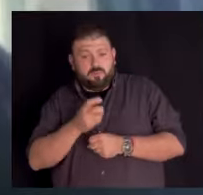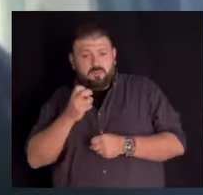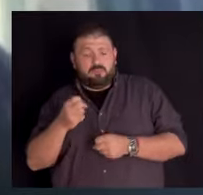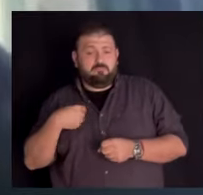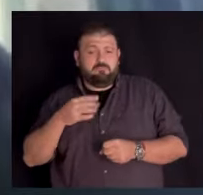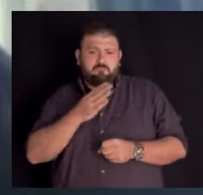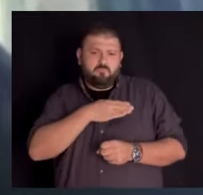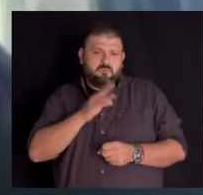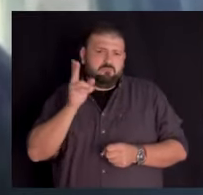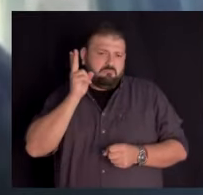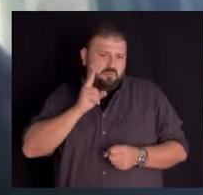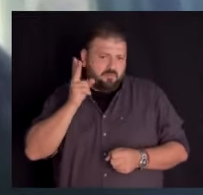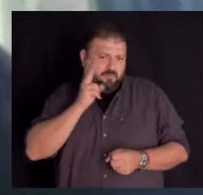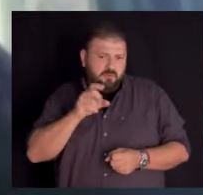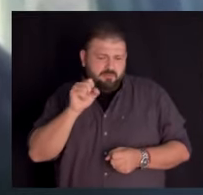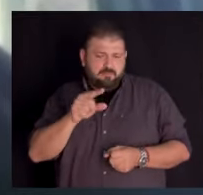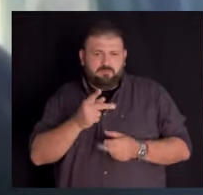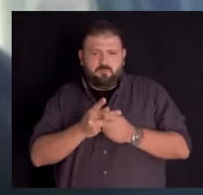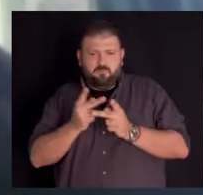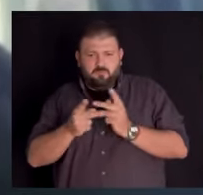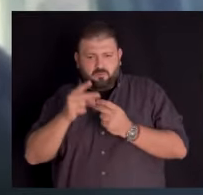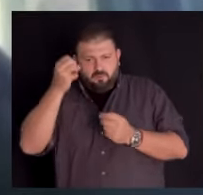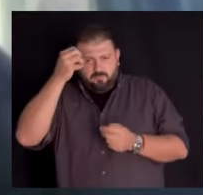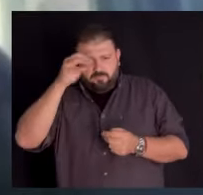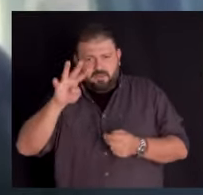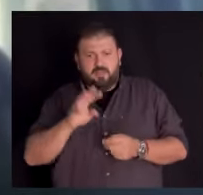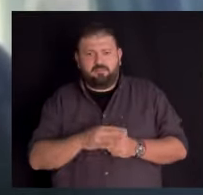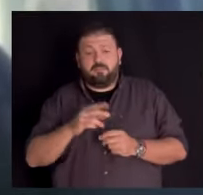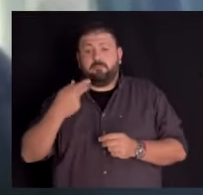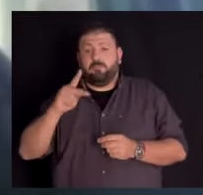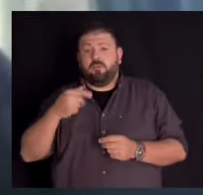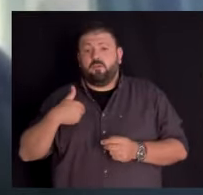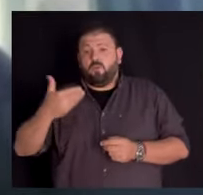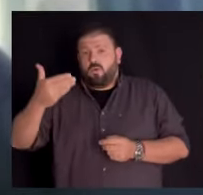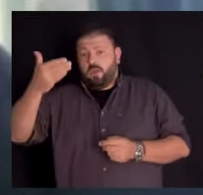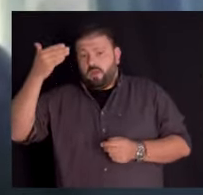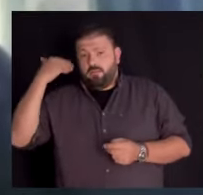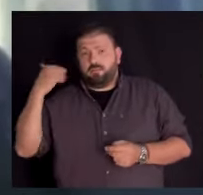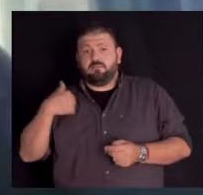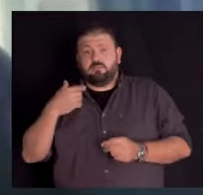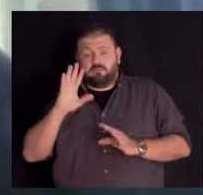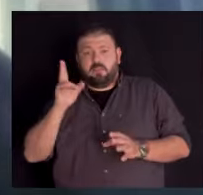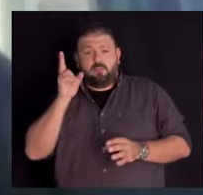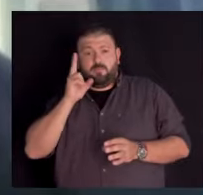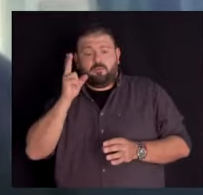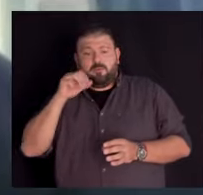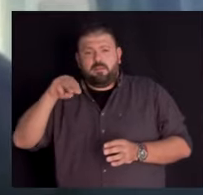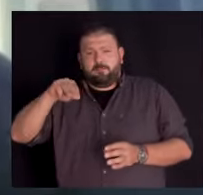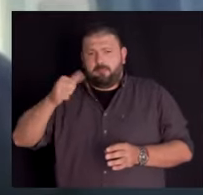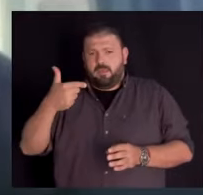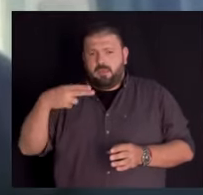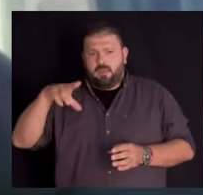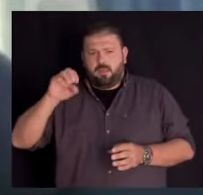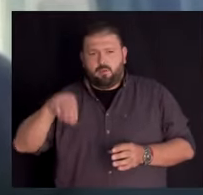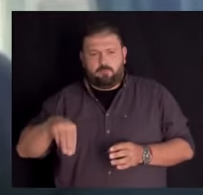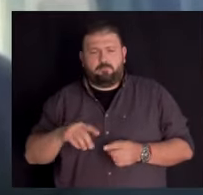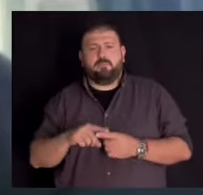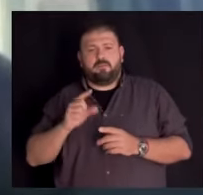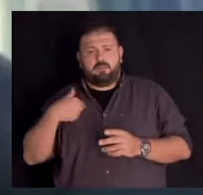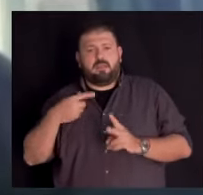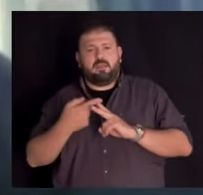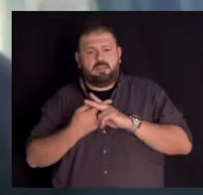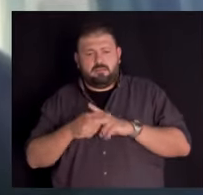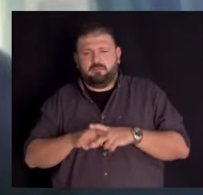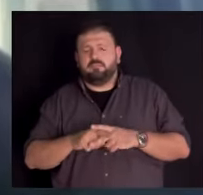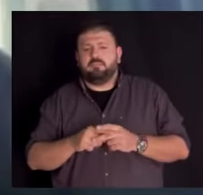pierdo? Voy a probar, ¿sí? Yo antes de entrar de lleno, yo había probado el Magnus cuando hice el último año de la carrera, internado de